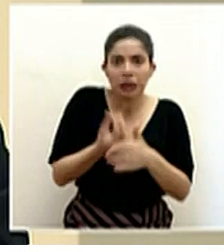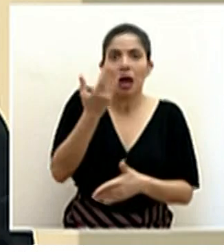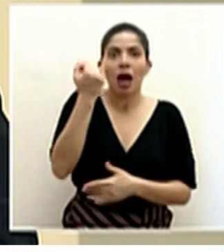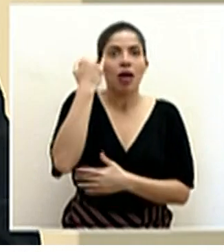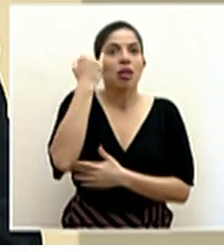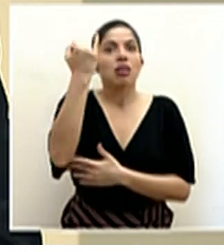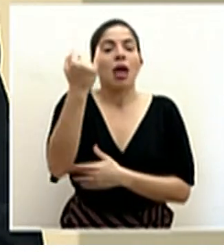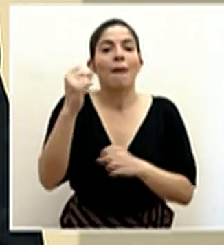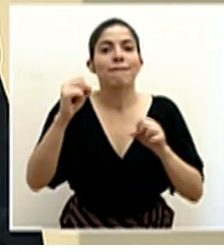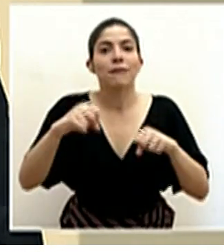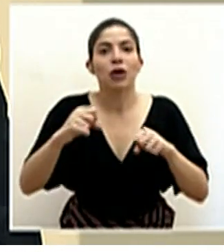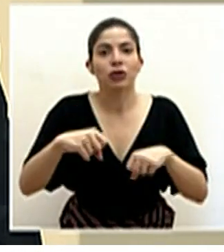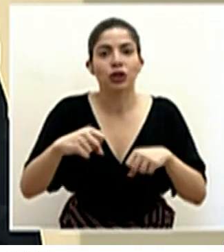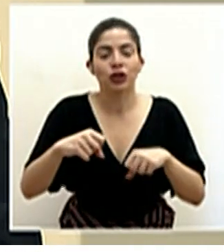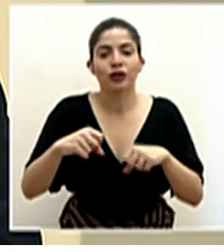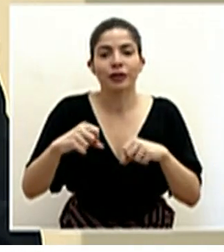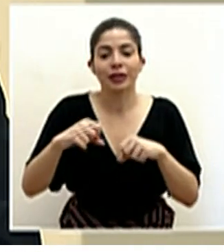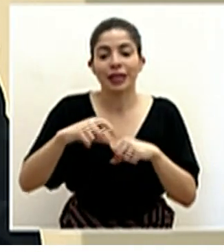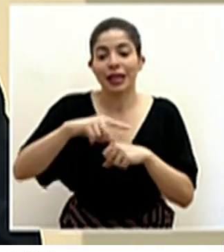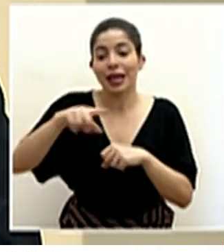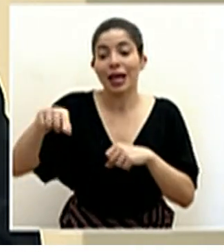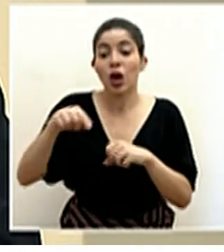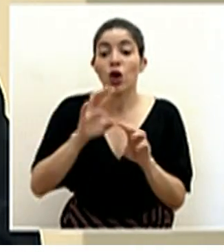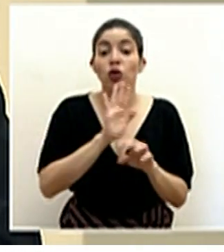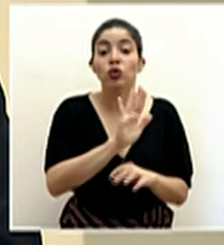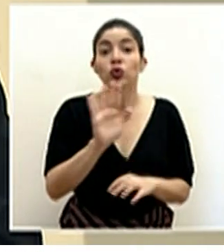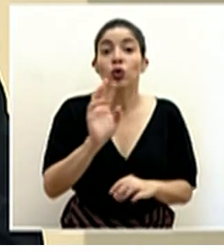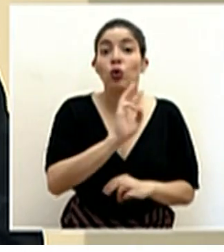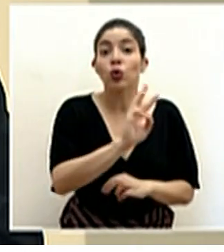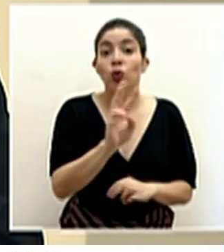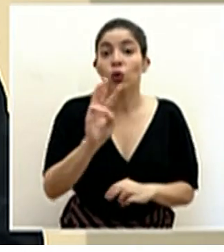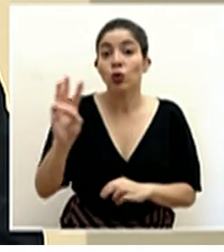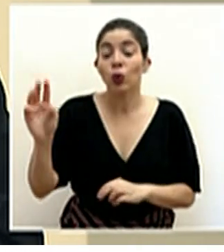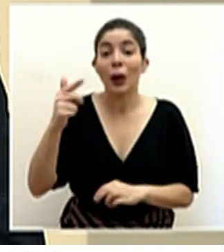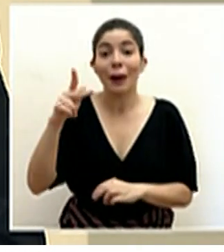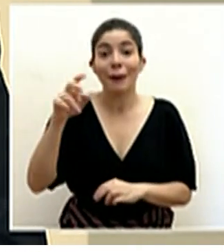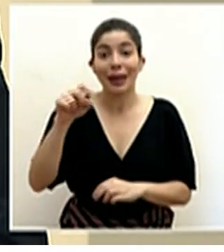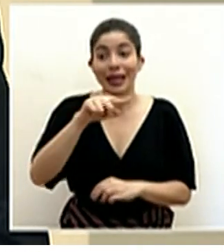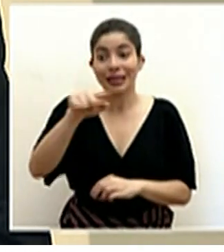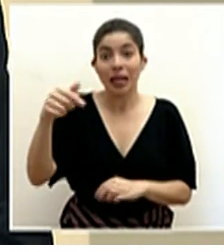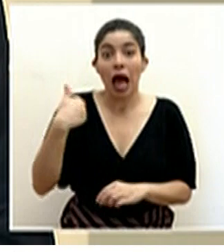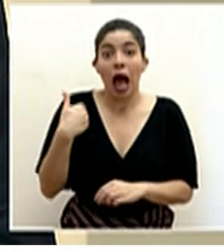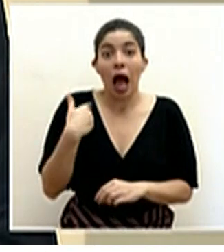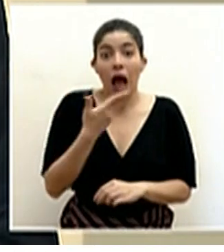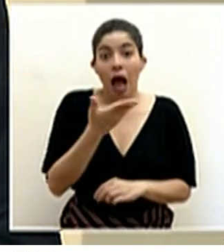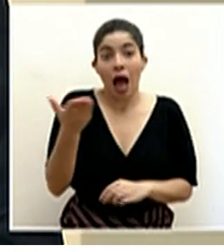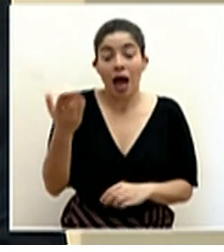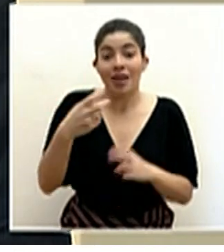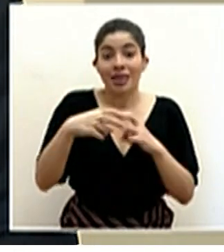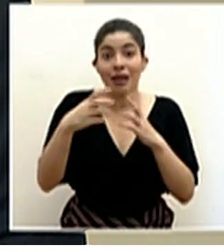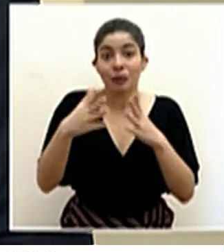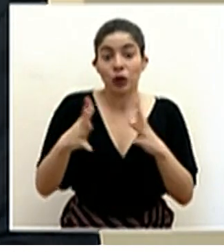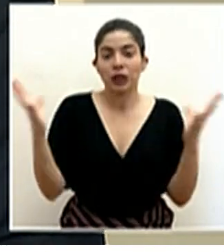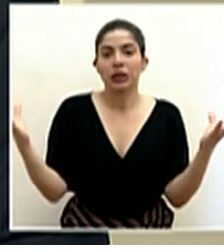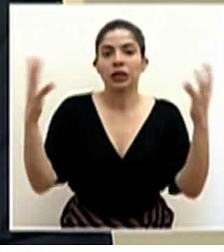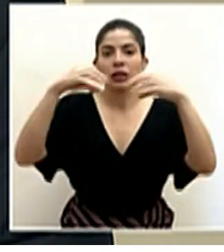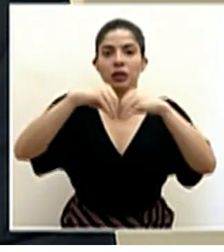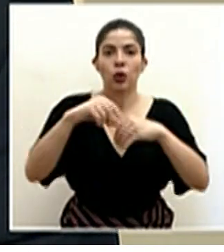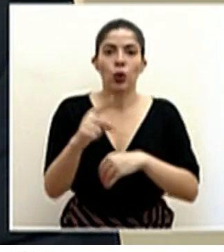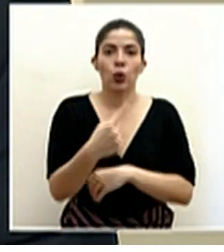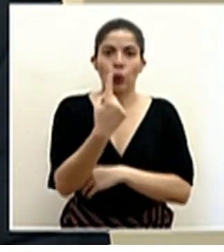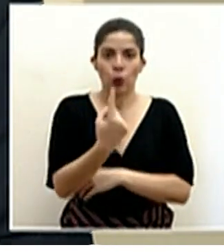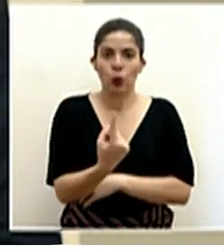posibilidad de integrar las plataformas de seguimiento de GPS que puedan tener los diferentes transportistas.